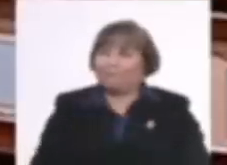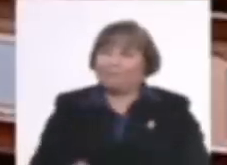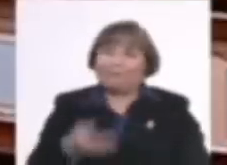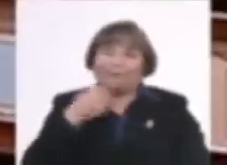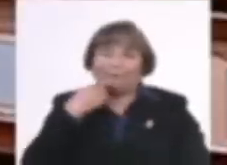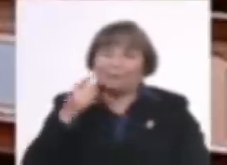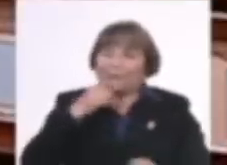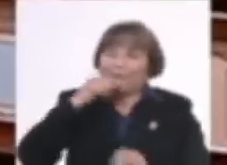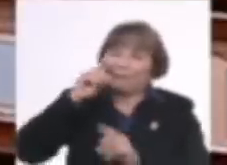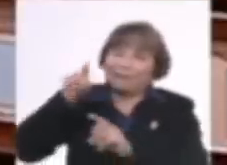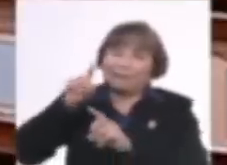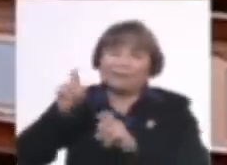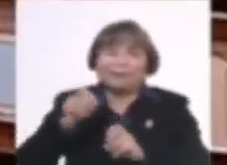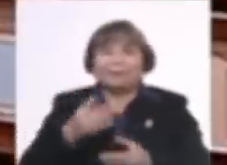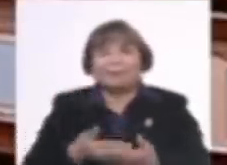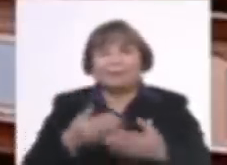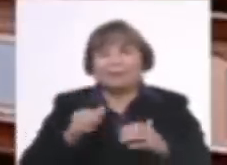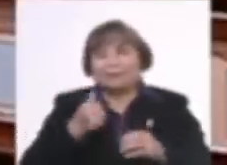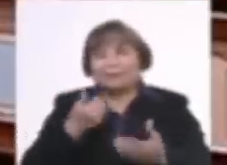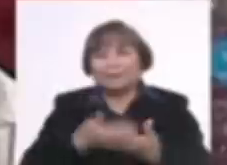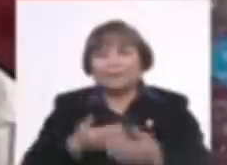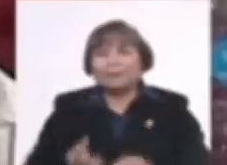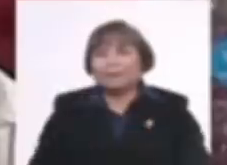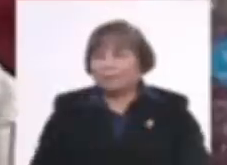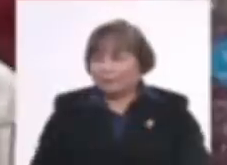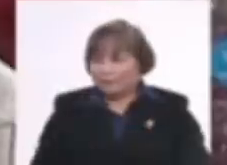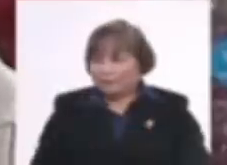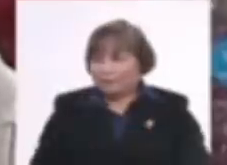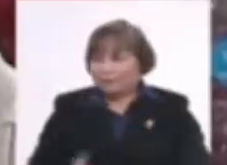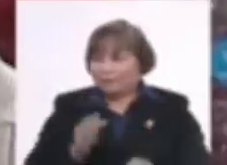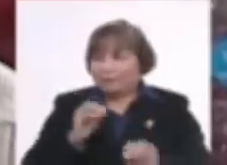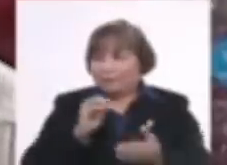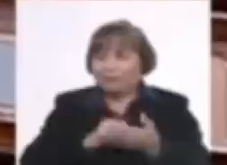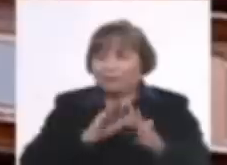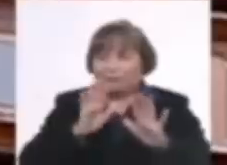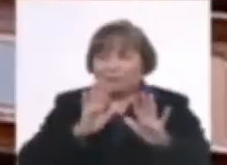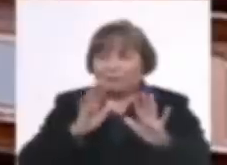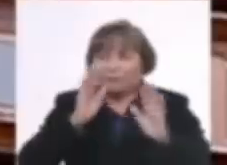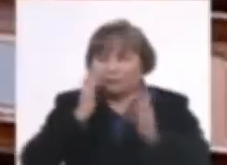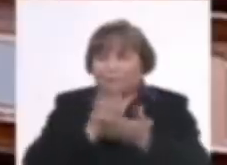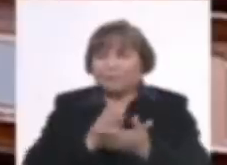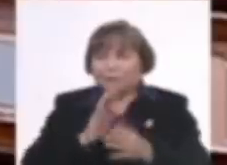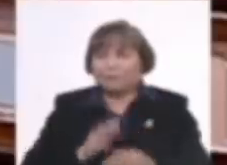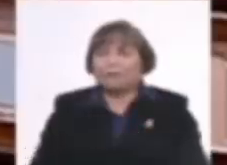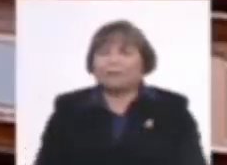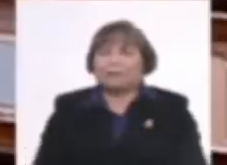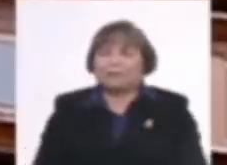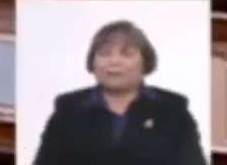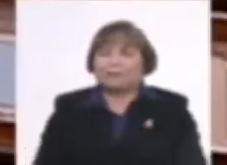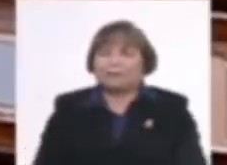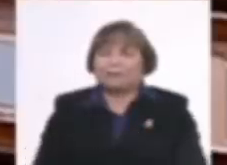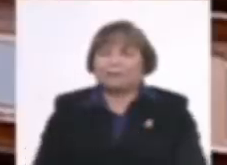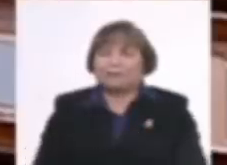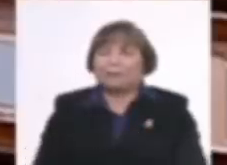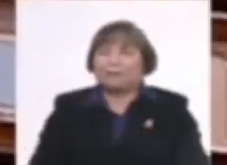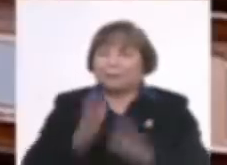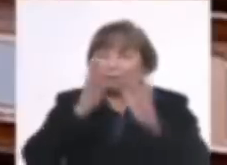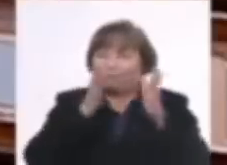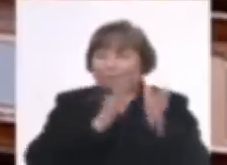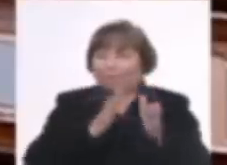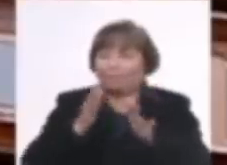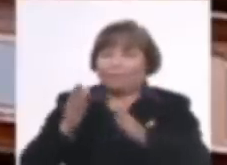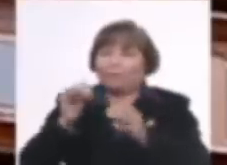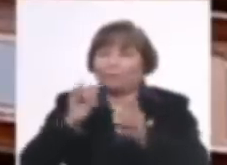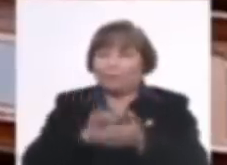le dijo usted al presidente otra cosa. Ok, señor presidente, por el momento me quedo acá. Sí. Por una cuestión de